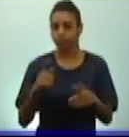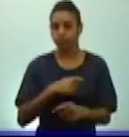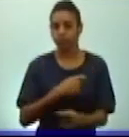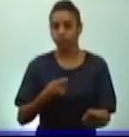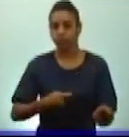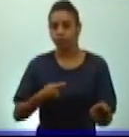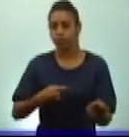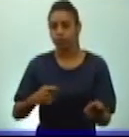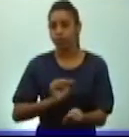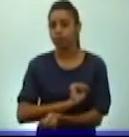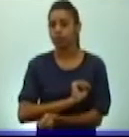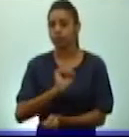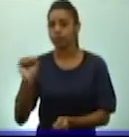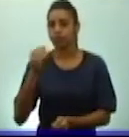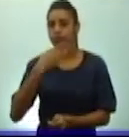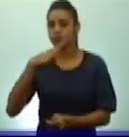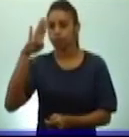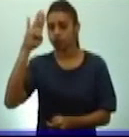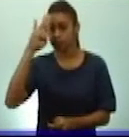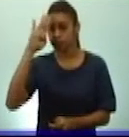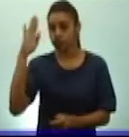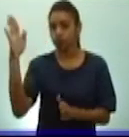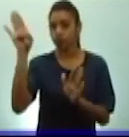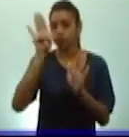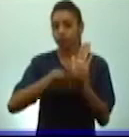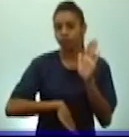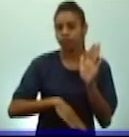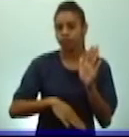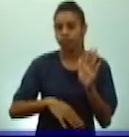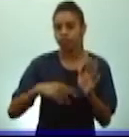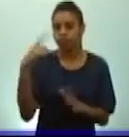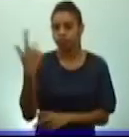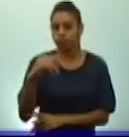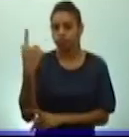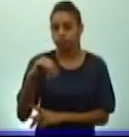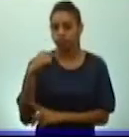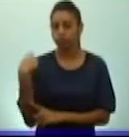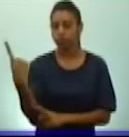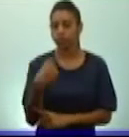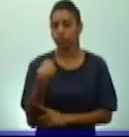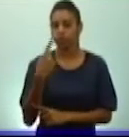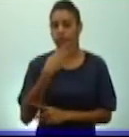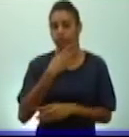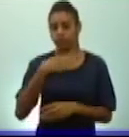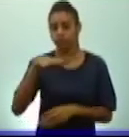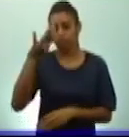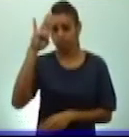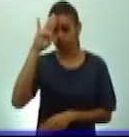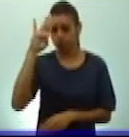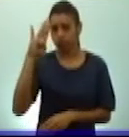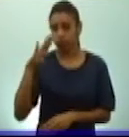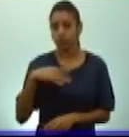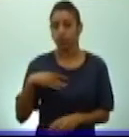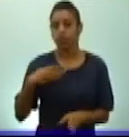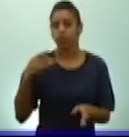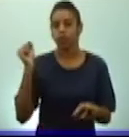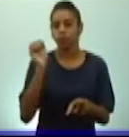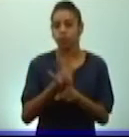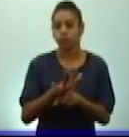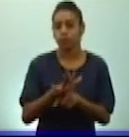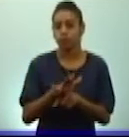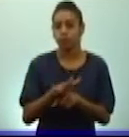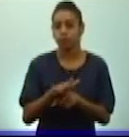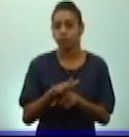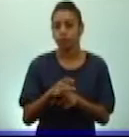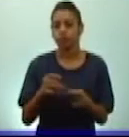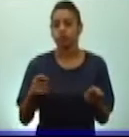la independencia. Eliminó el neocolonialismo en nuestra patria. Inició una intensa batalla por el